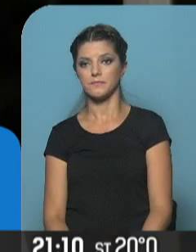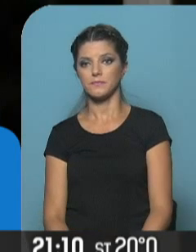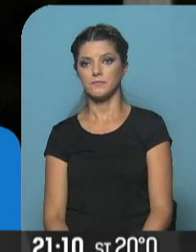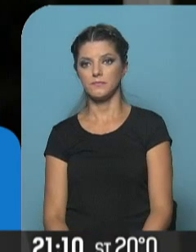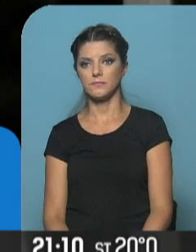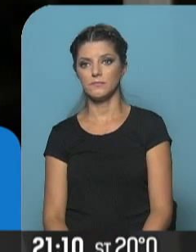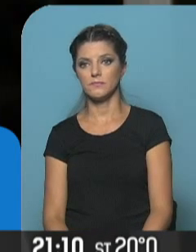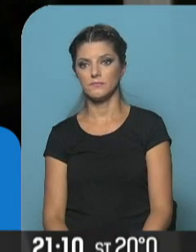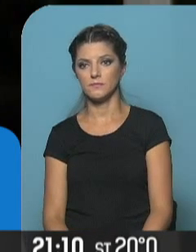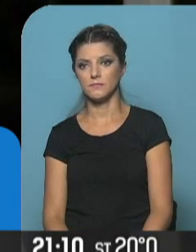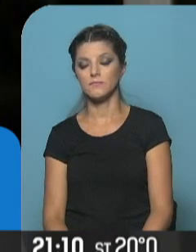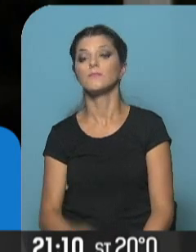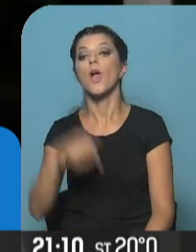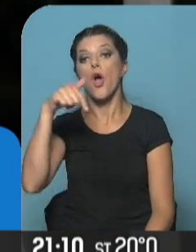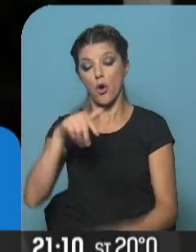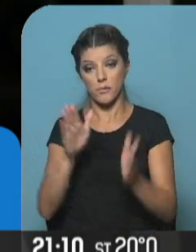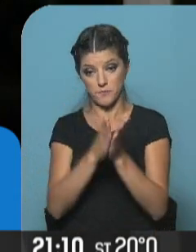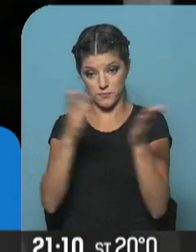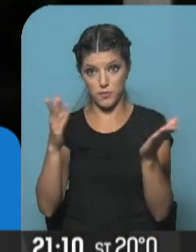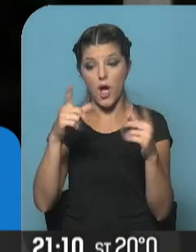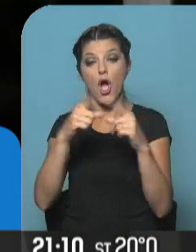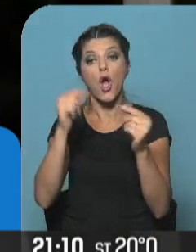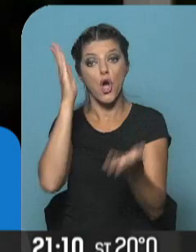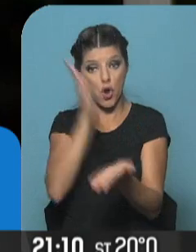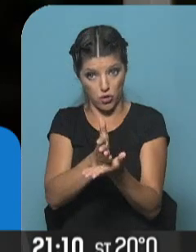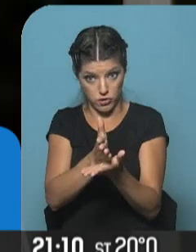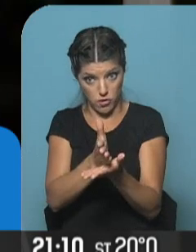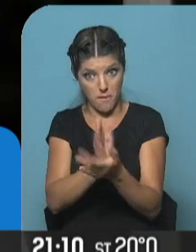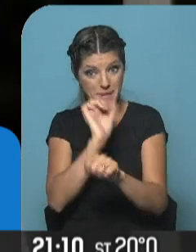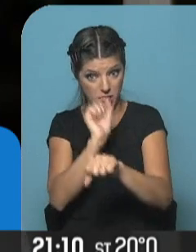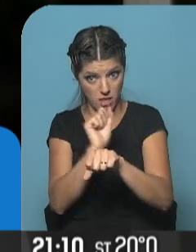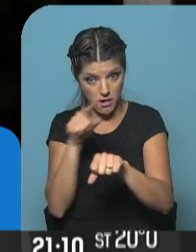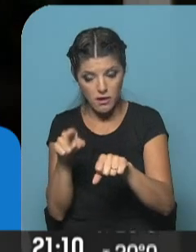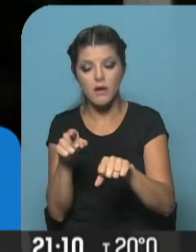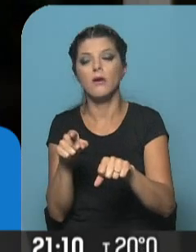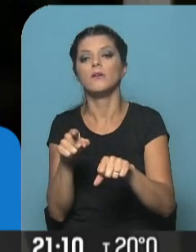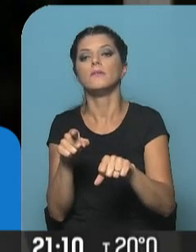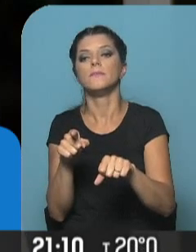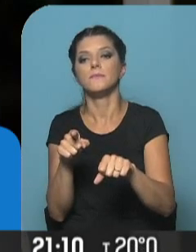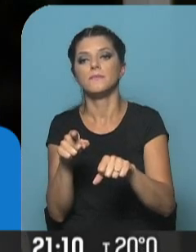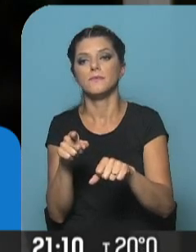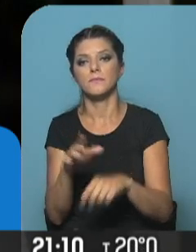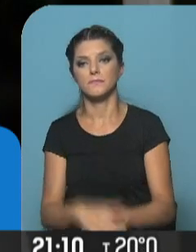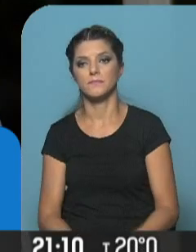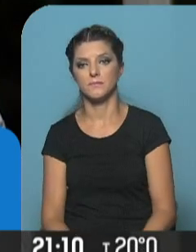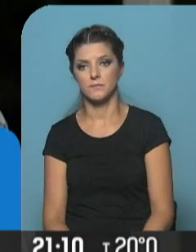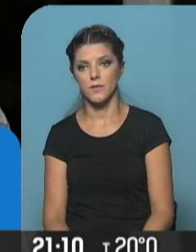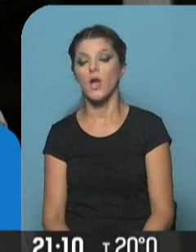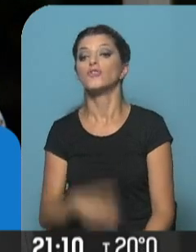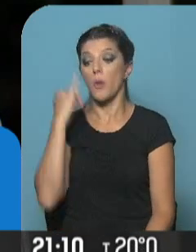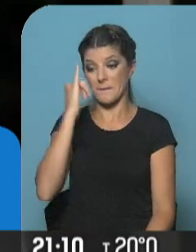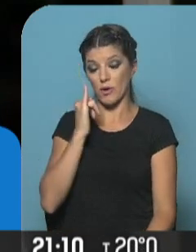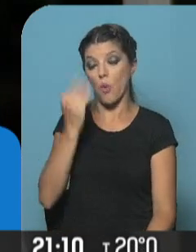Hoy se está aplicando el Código Penal, se tendría que haber aplicado mucho antes, vuelvo a decir. Son los actos que en ejercicio de la